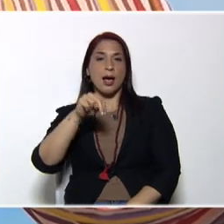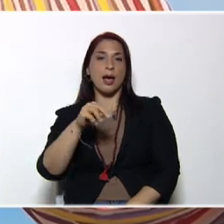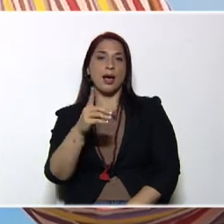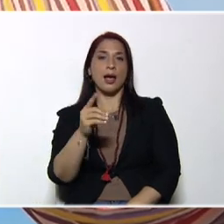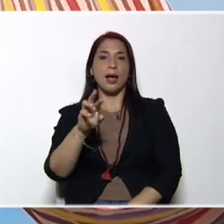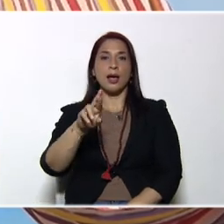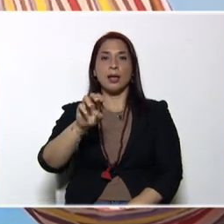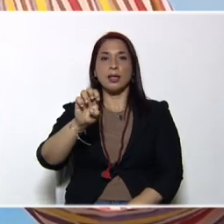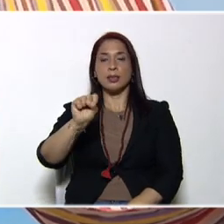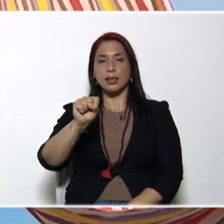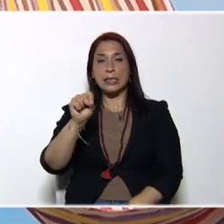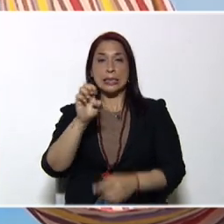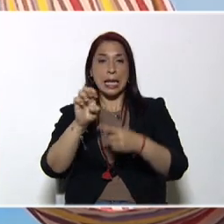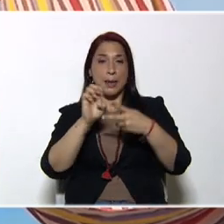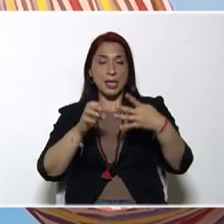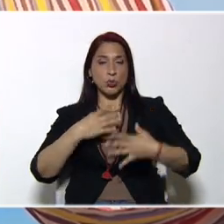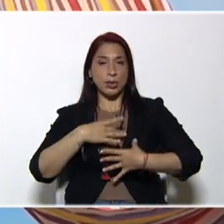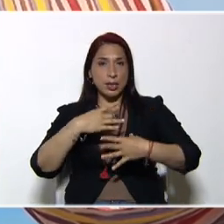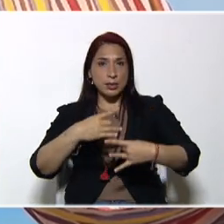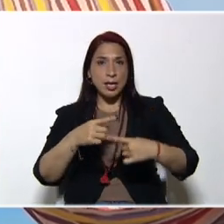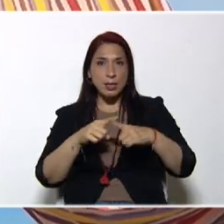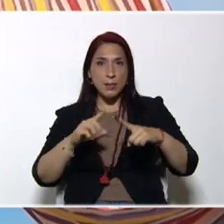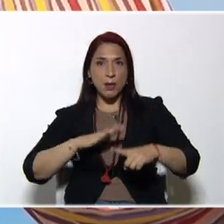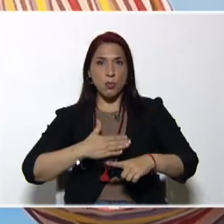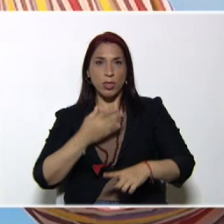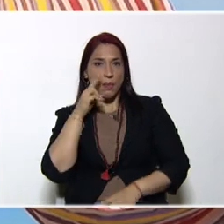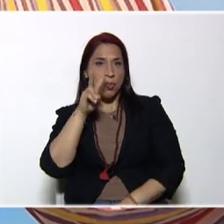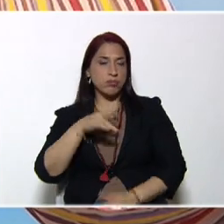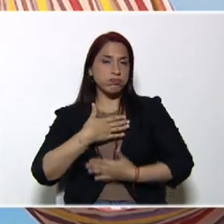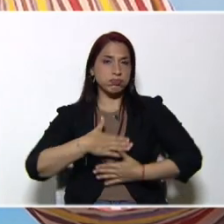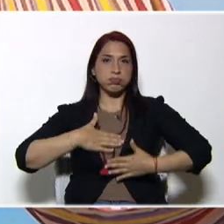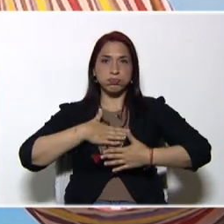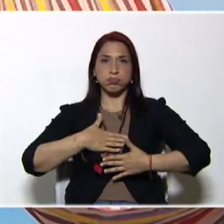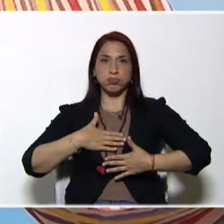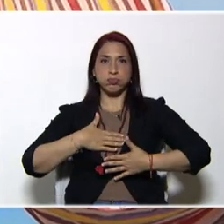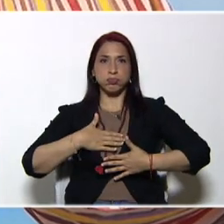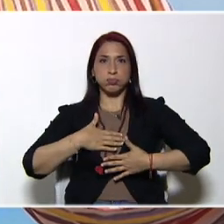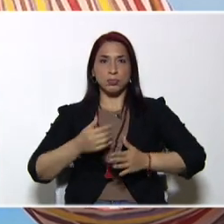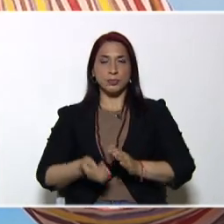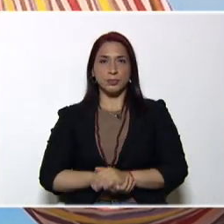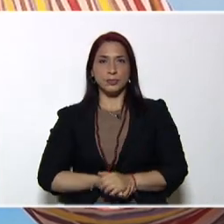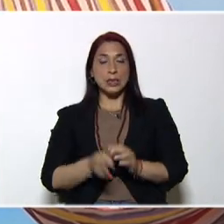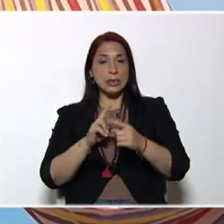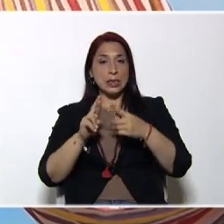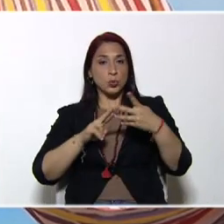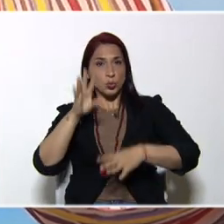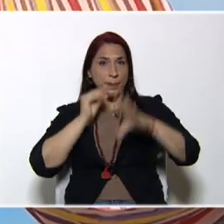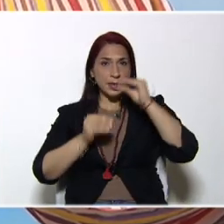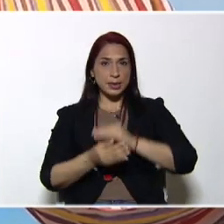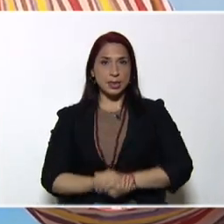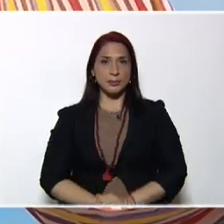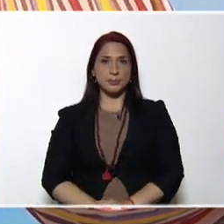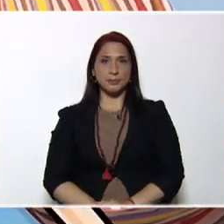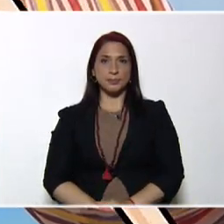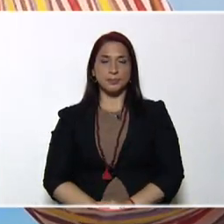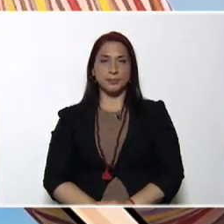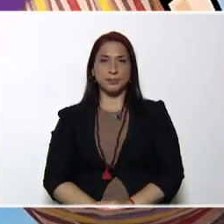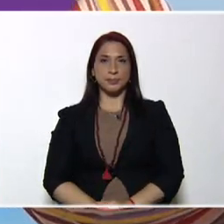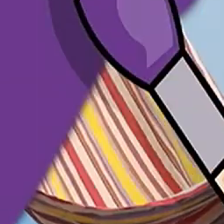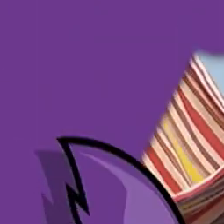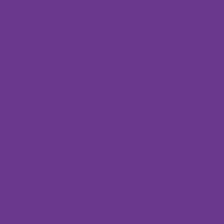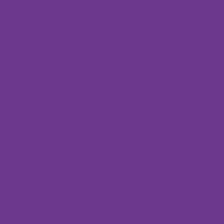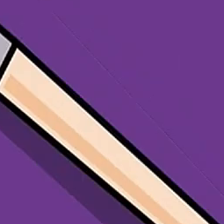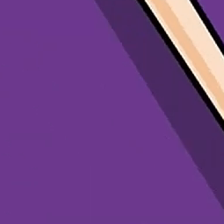elementos muy interesantes para que podamos disfrutar de los siguientes recursos para el aprendizaje.